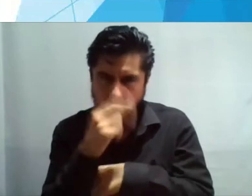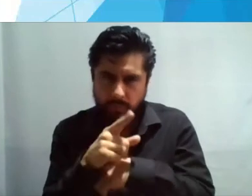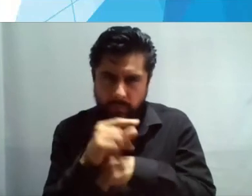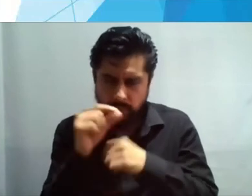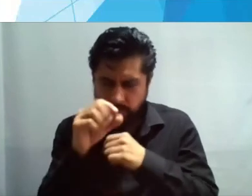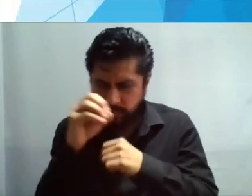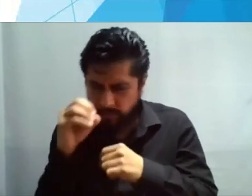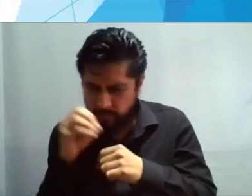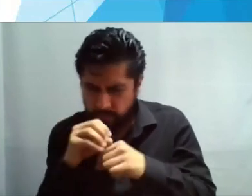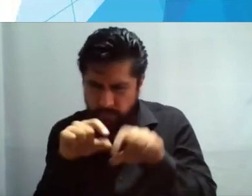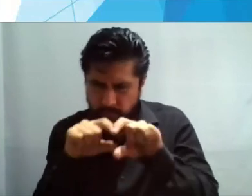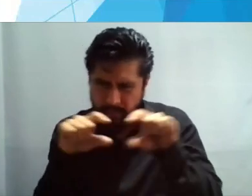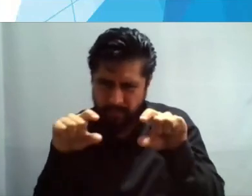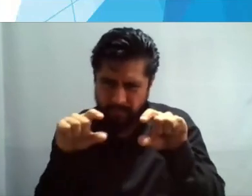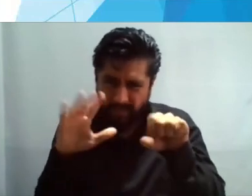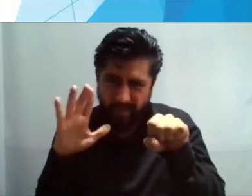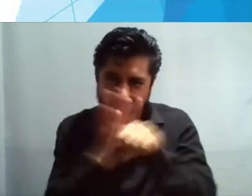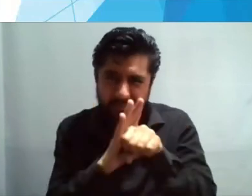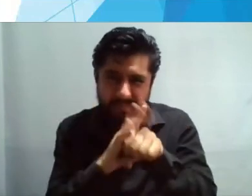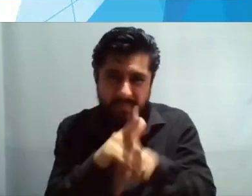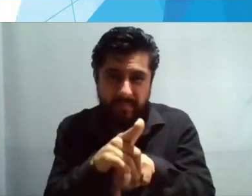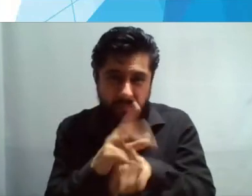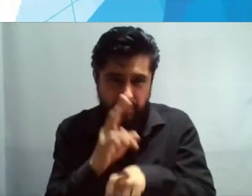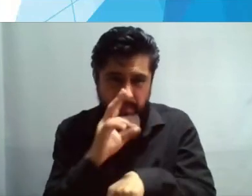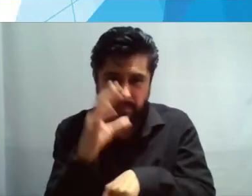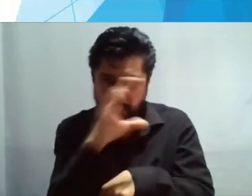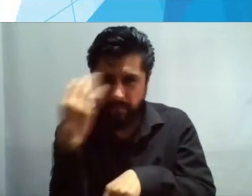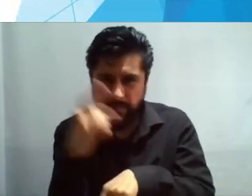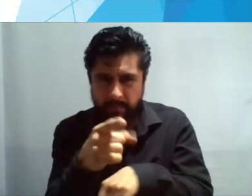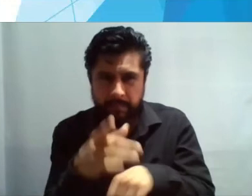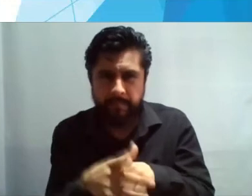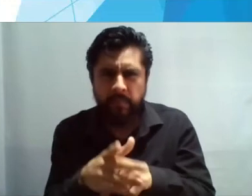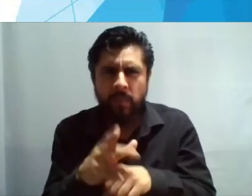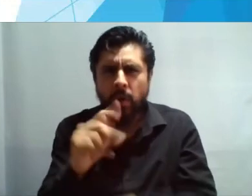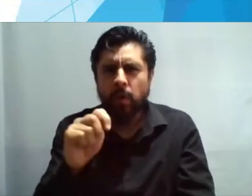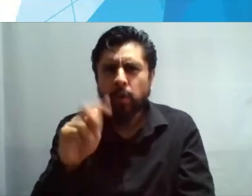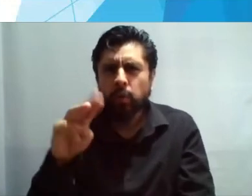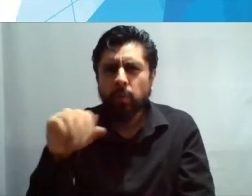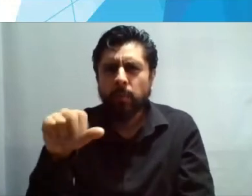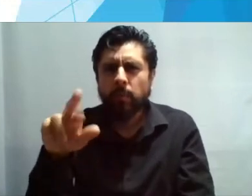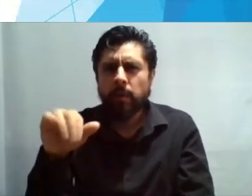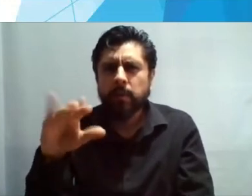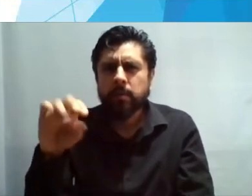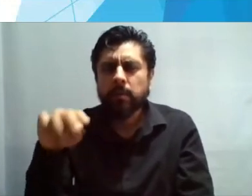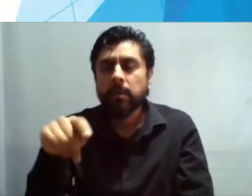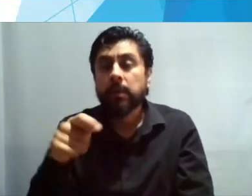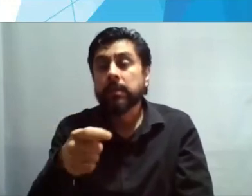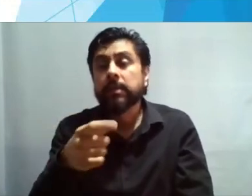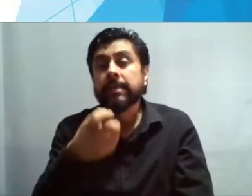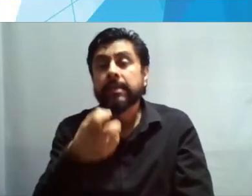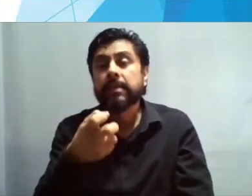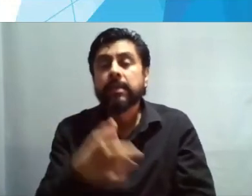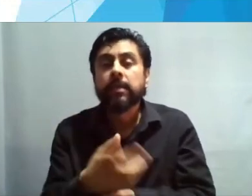tapando el conducto, como vemos aquí muy claramente en la imagen, ¿qué son? ¿Para qué? Pues para preservar la vida de la persona.